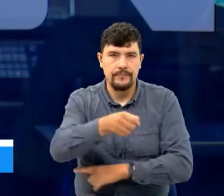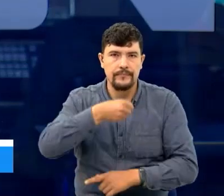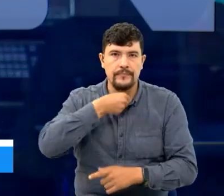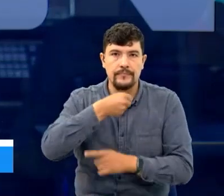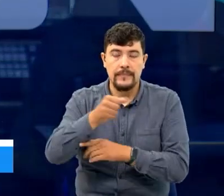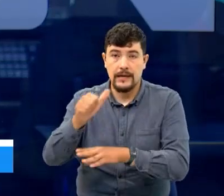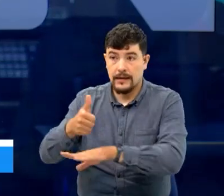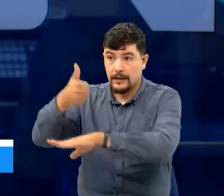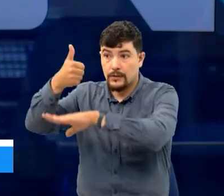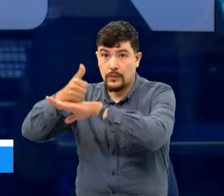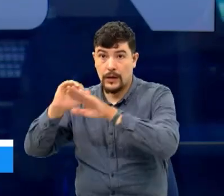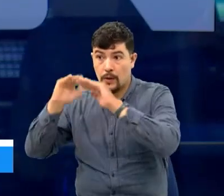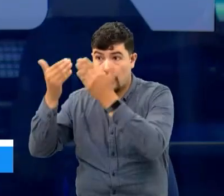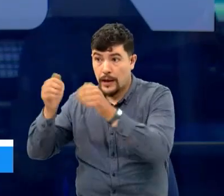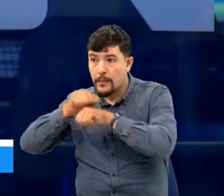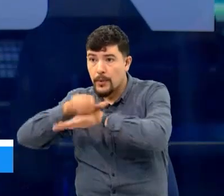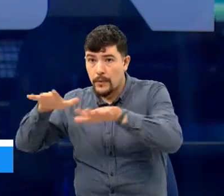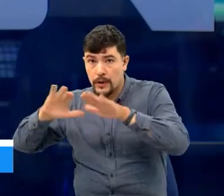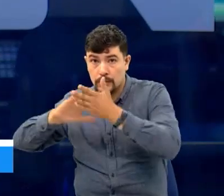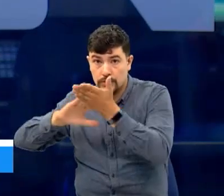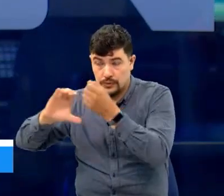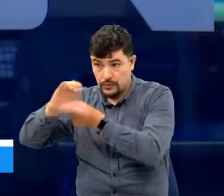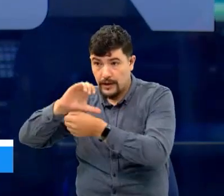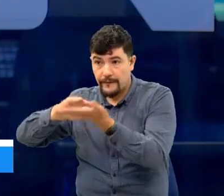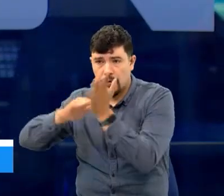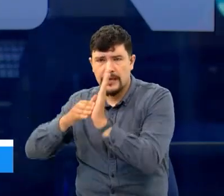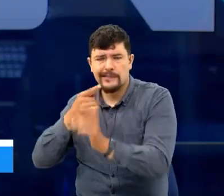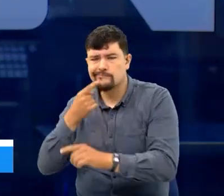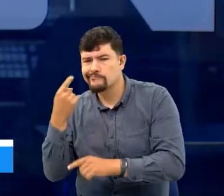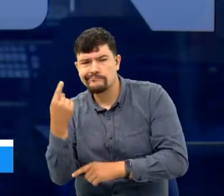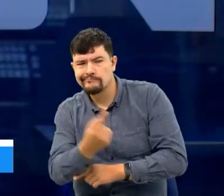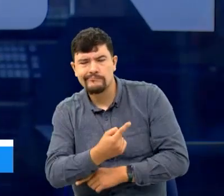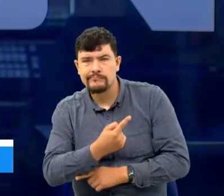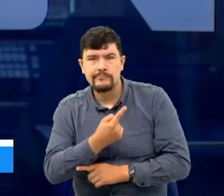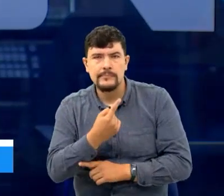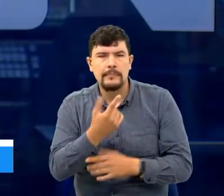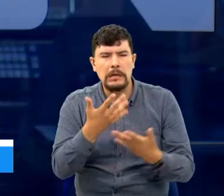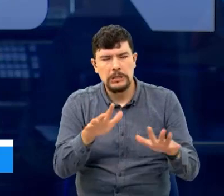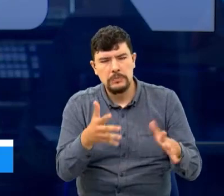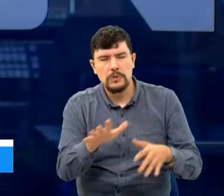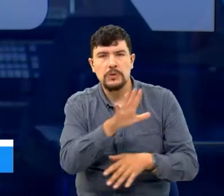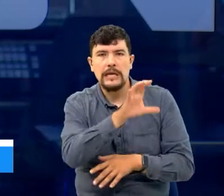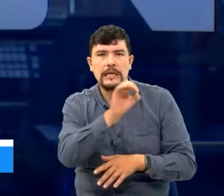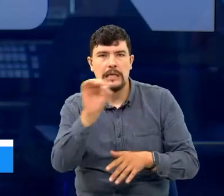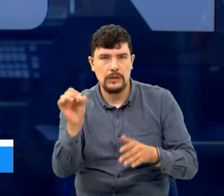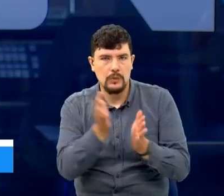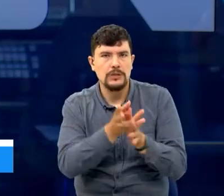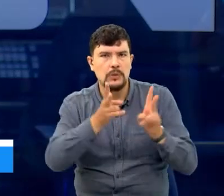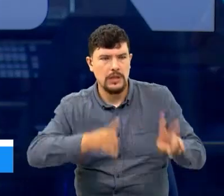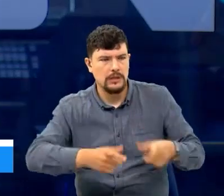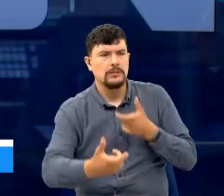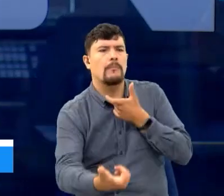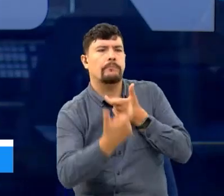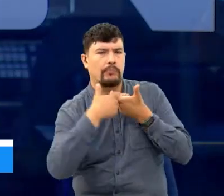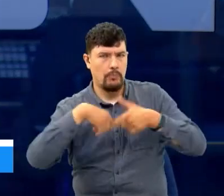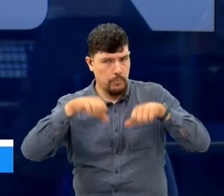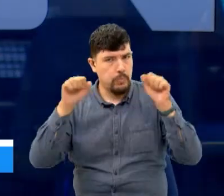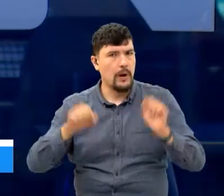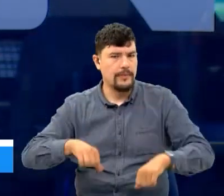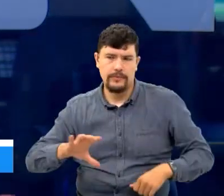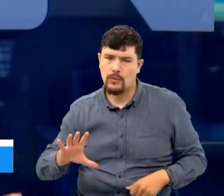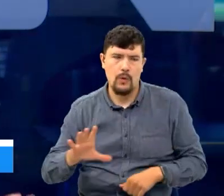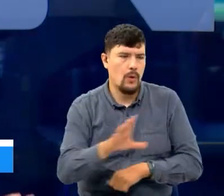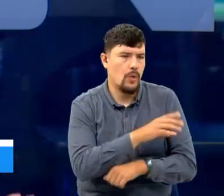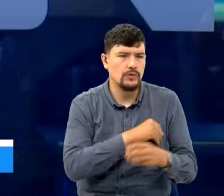De colegios públicos en Florida Blanca, Santander, aseguran que hay por lo menos 500 cupos para estudiantes en el municipio en todos los grados